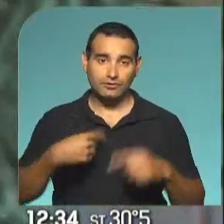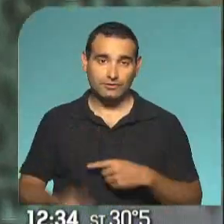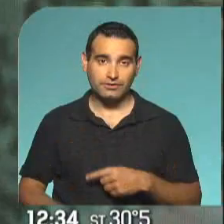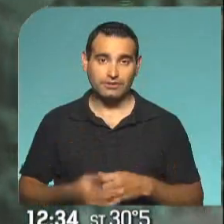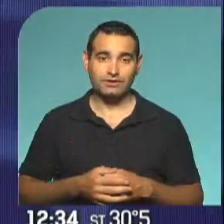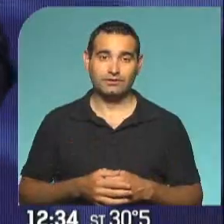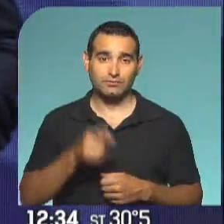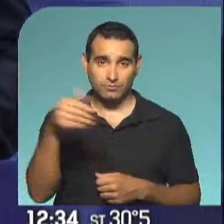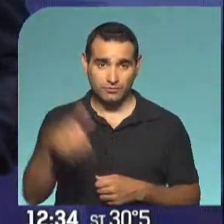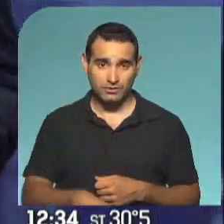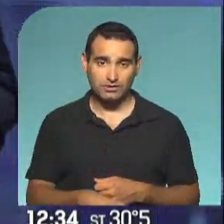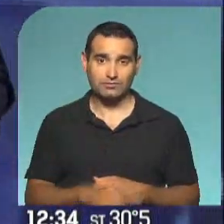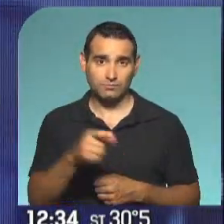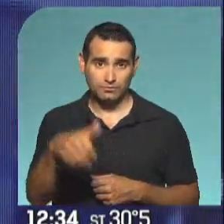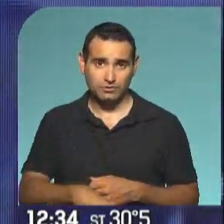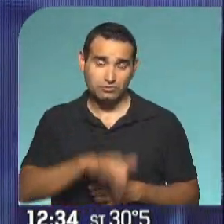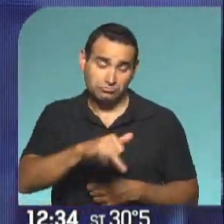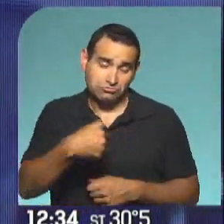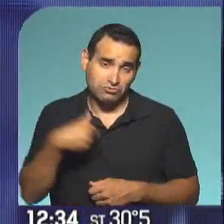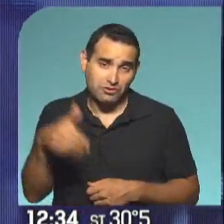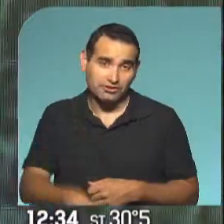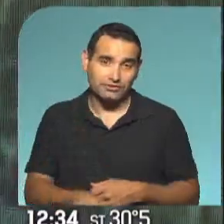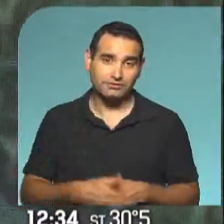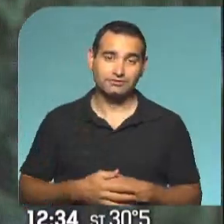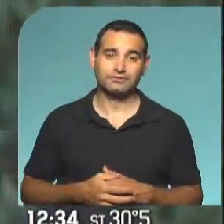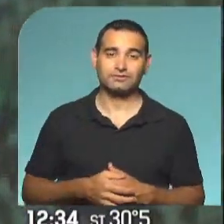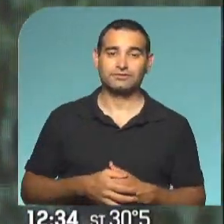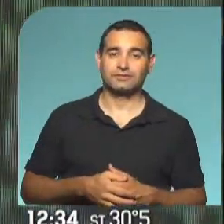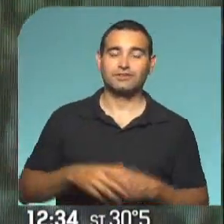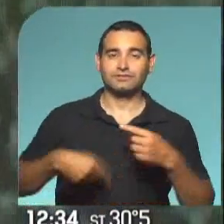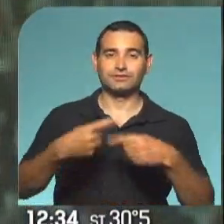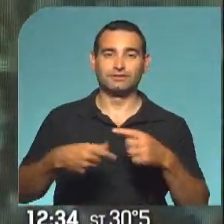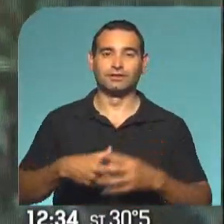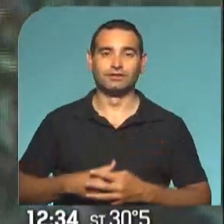¿Usted viene? ¿Usted viene? Y si quiere que venga, venga. Seguimos con Vero.